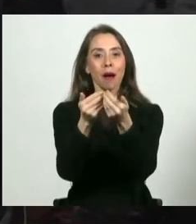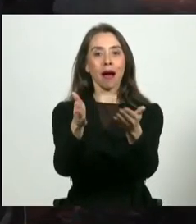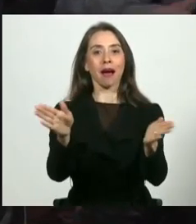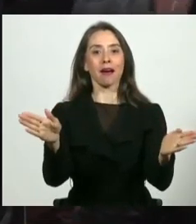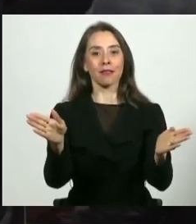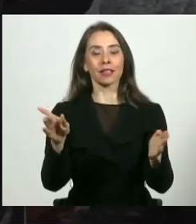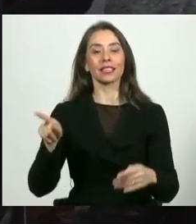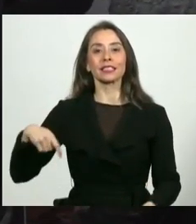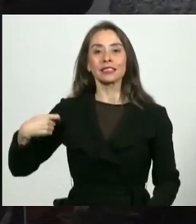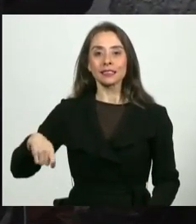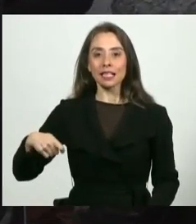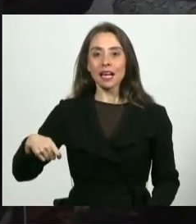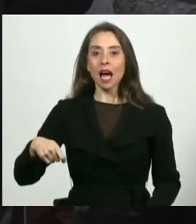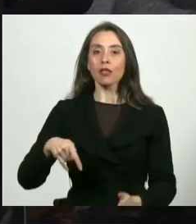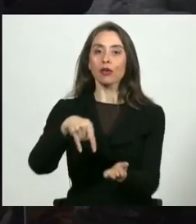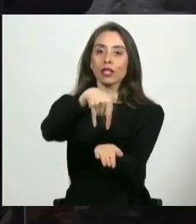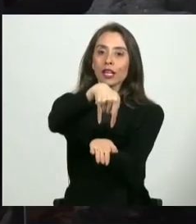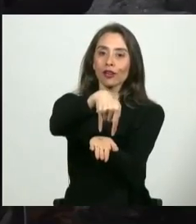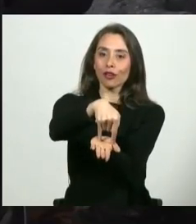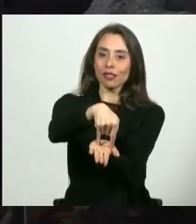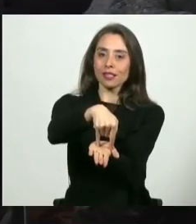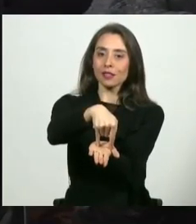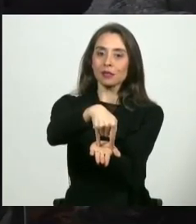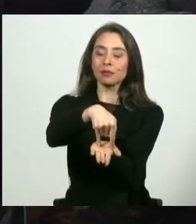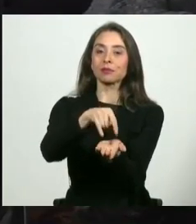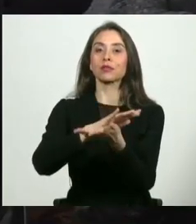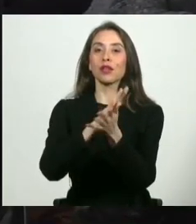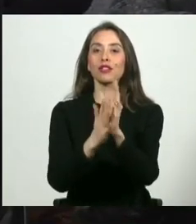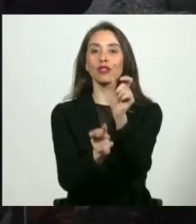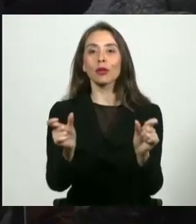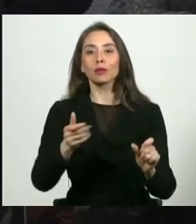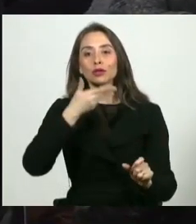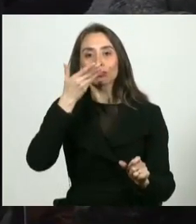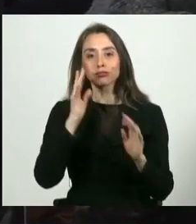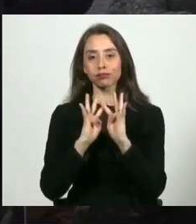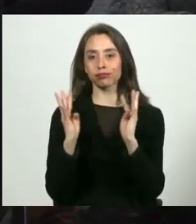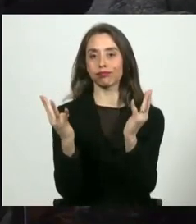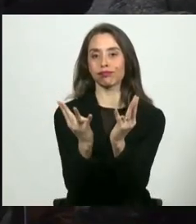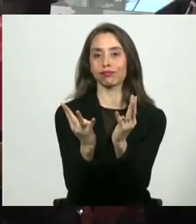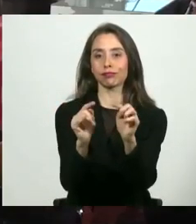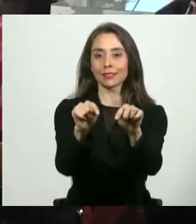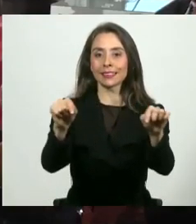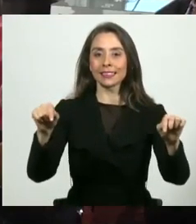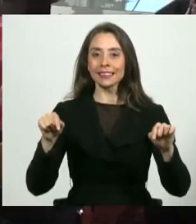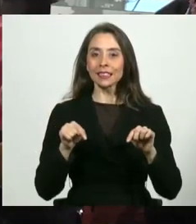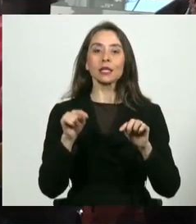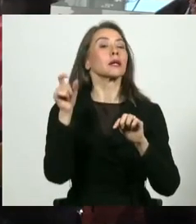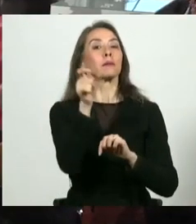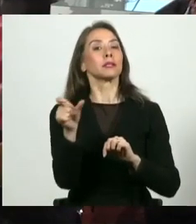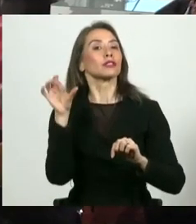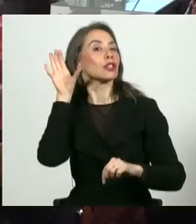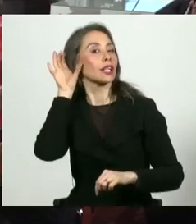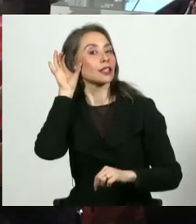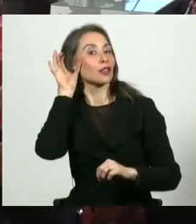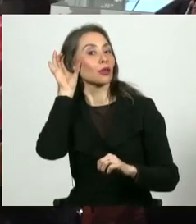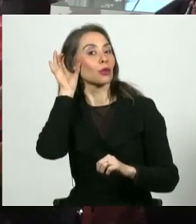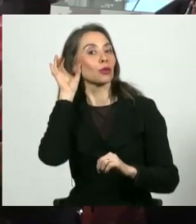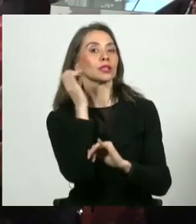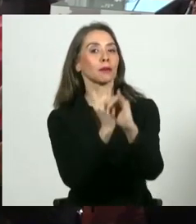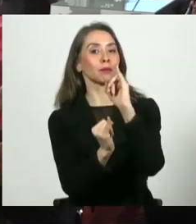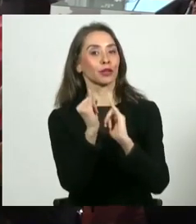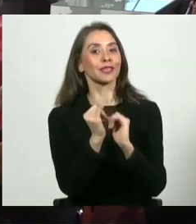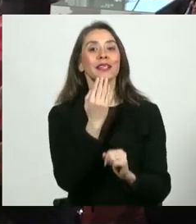del Senado, del Congreso Nacional, por supuesto, y a todos los panelistas, a las personas que nos acompañan y a los que nos están escuchando a través de